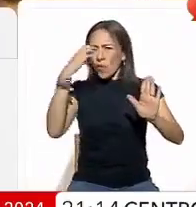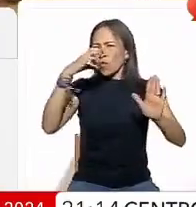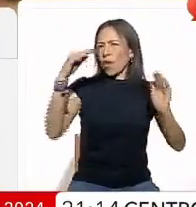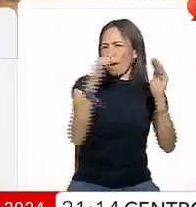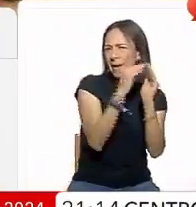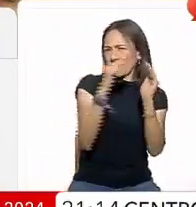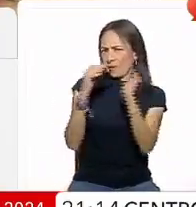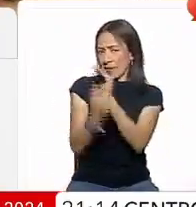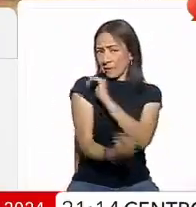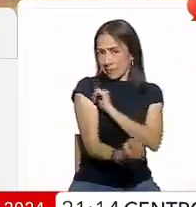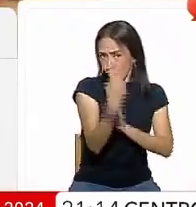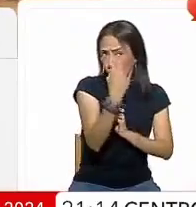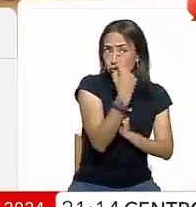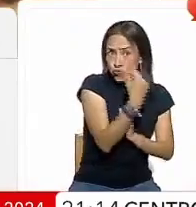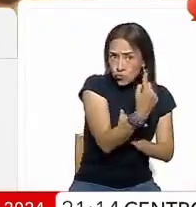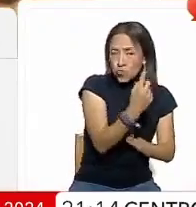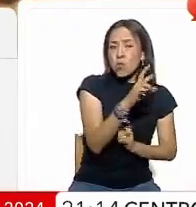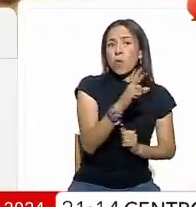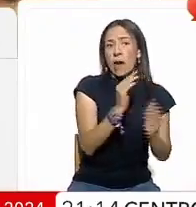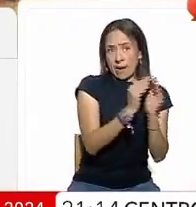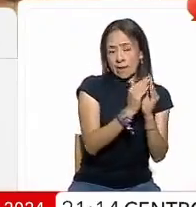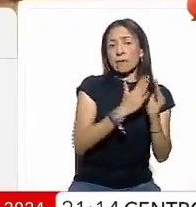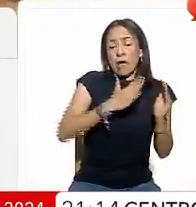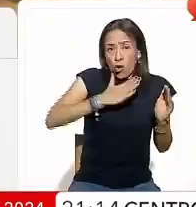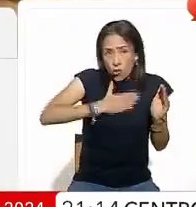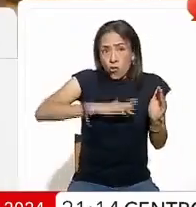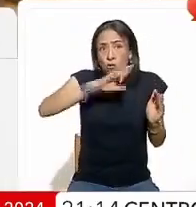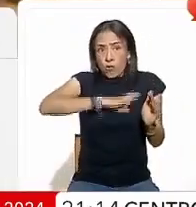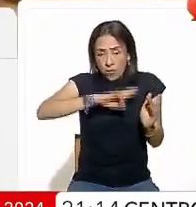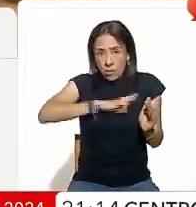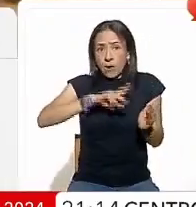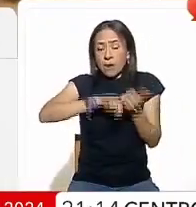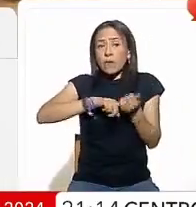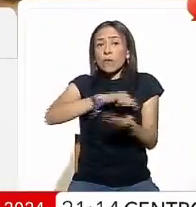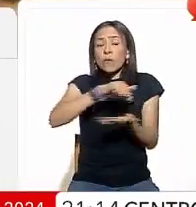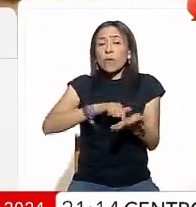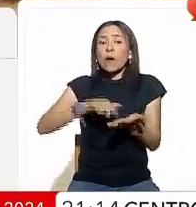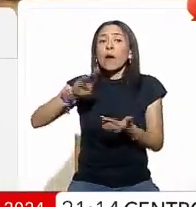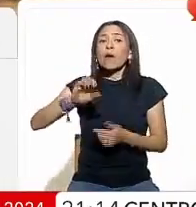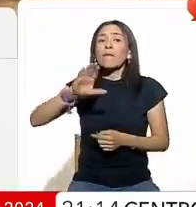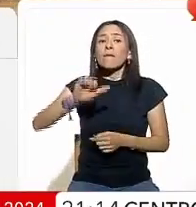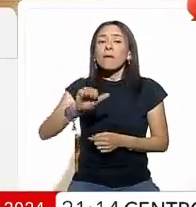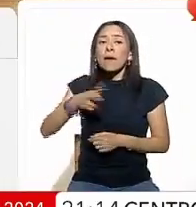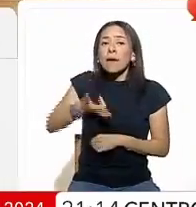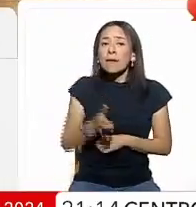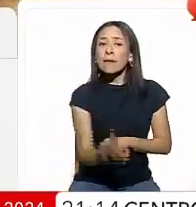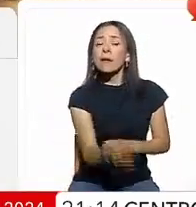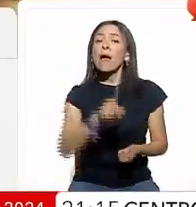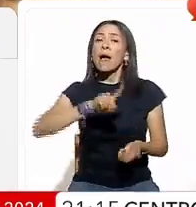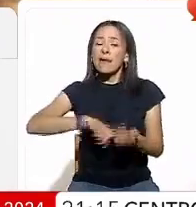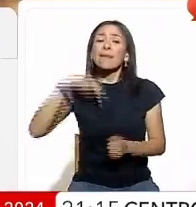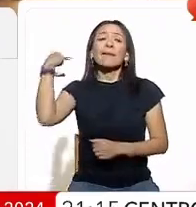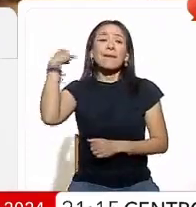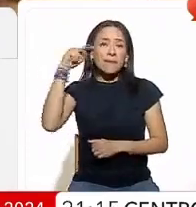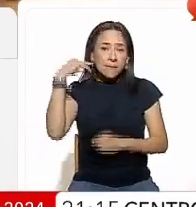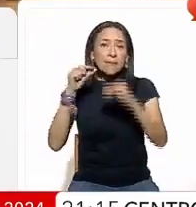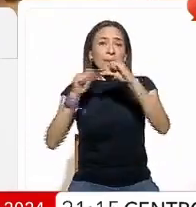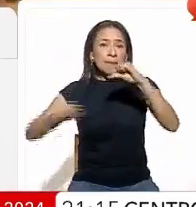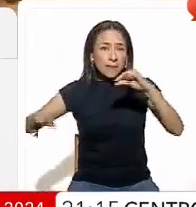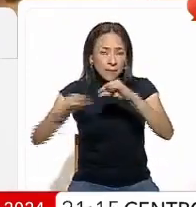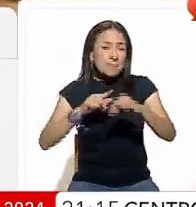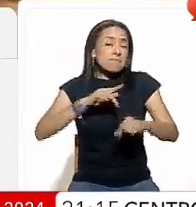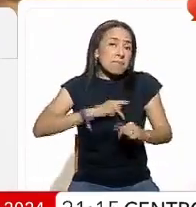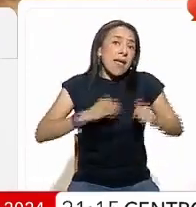que rento. Yo rento una casa en Boca del Río, Veracruz, porque mi casa está